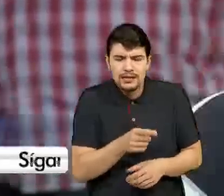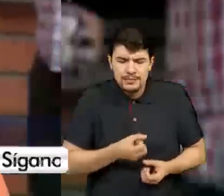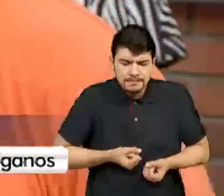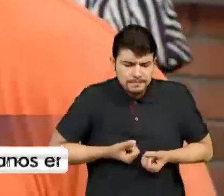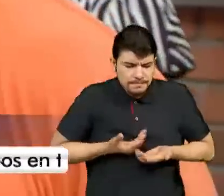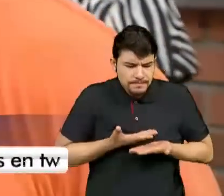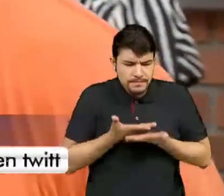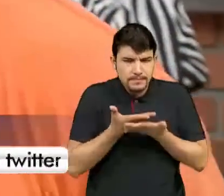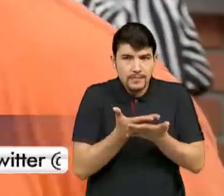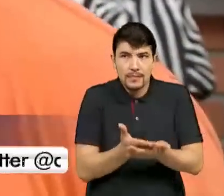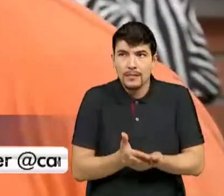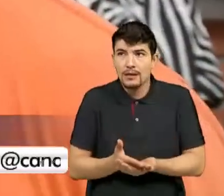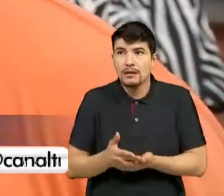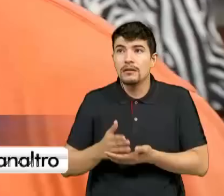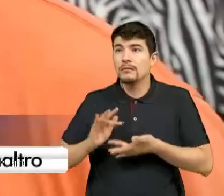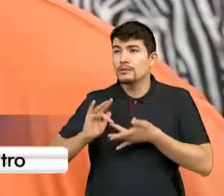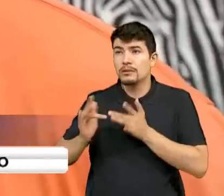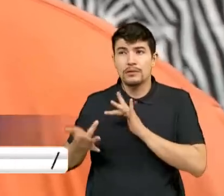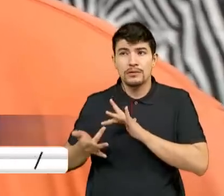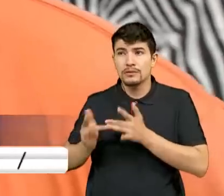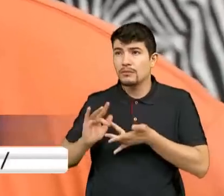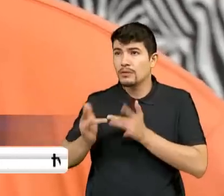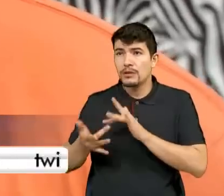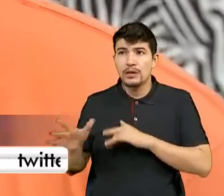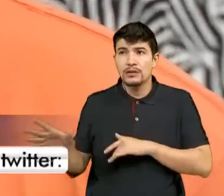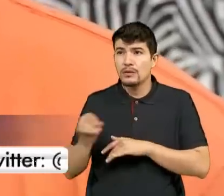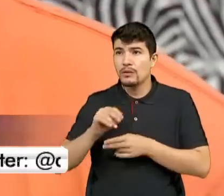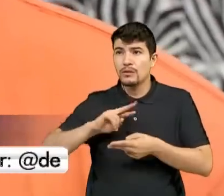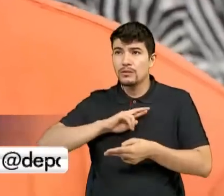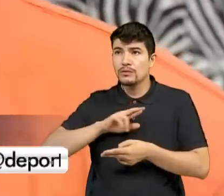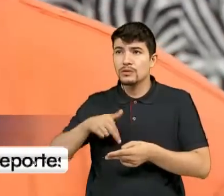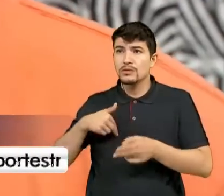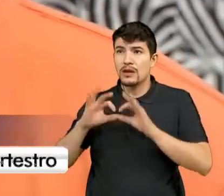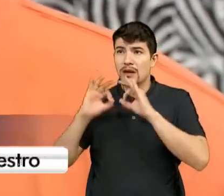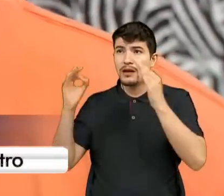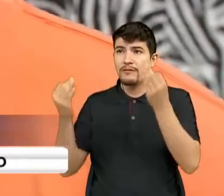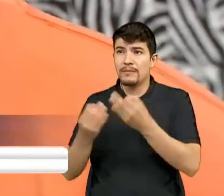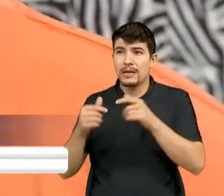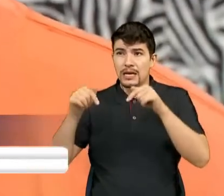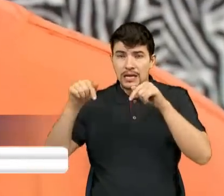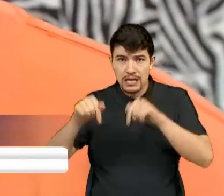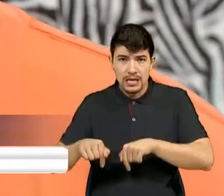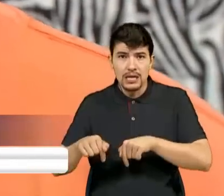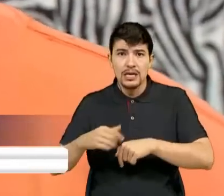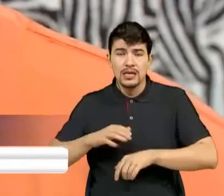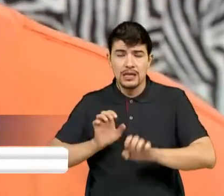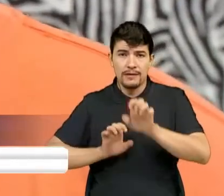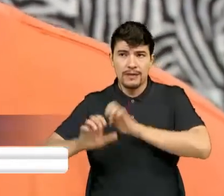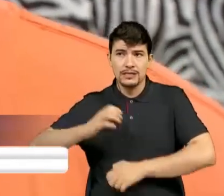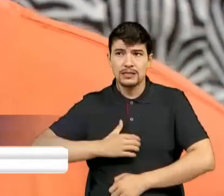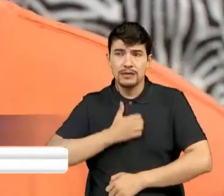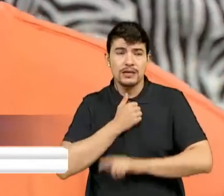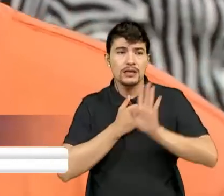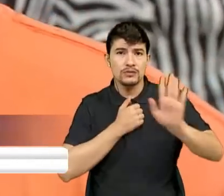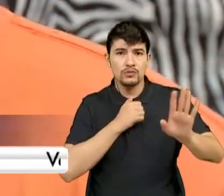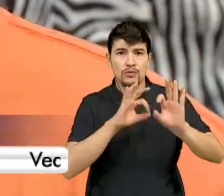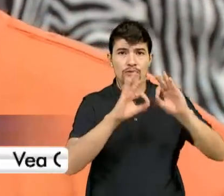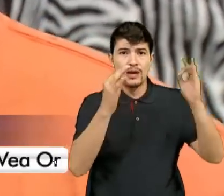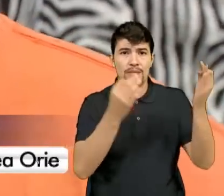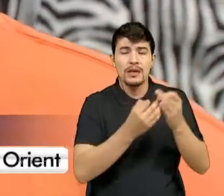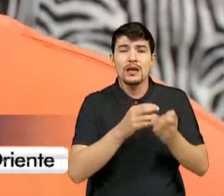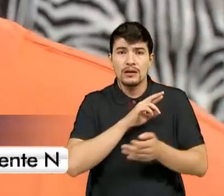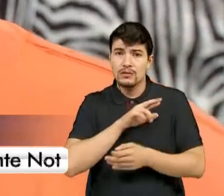entregada. Muy doloroso para todos nosotros, para toda la familia Naranja de Aguachica, para toda la familia de ella, que